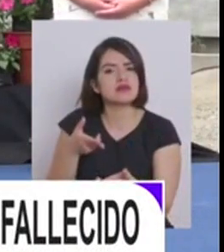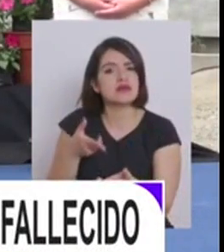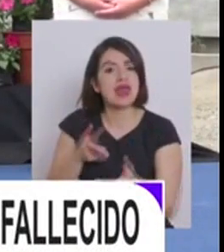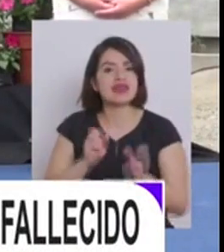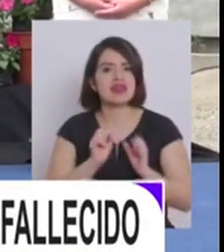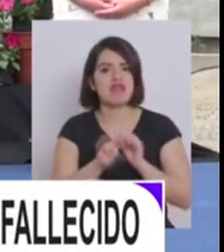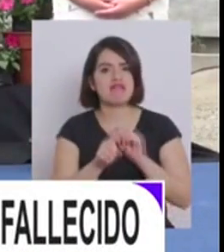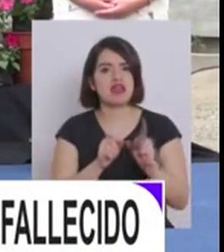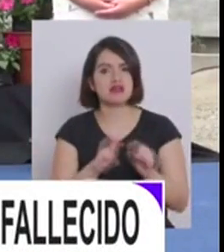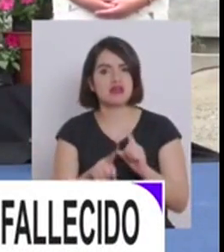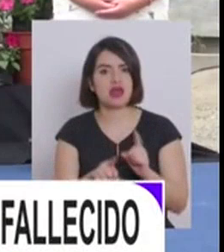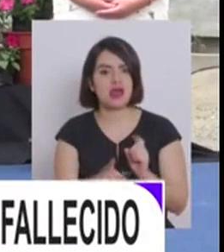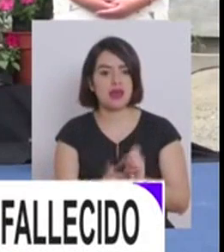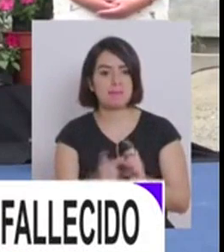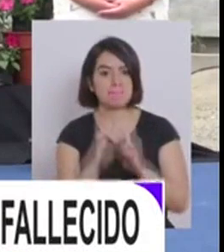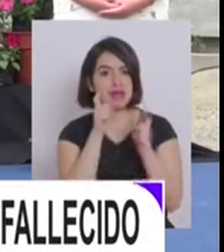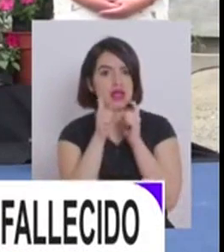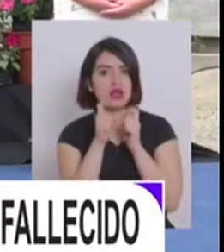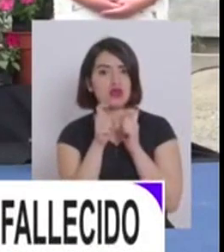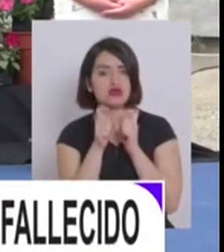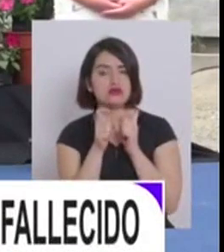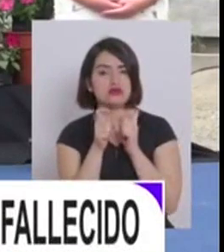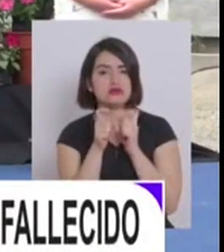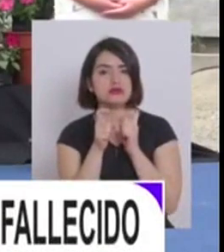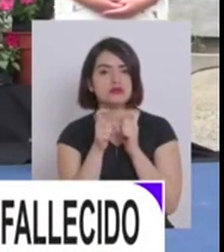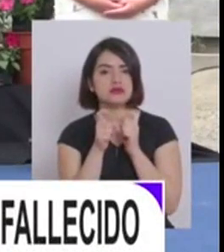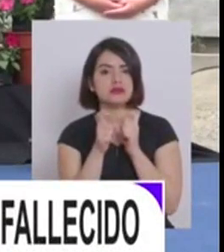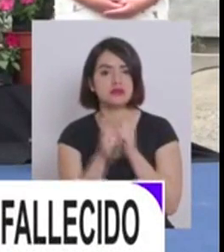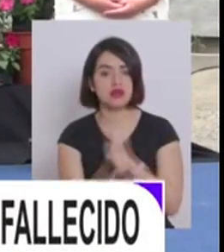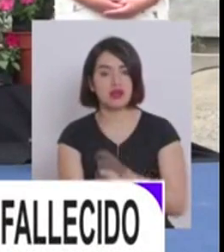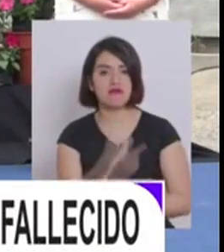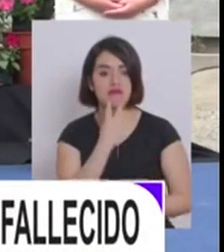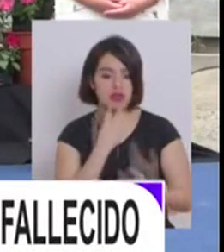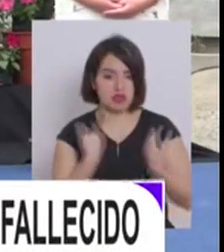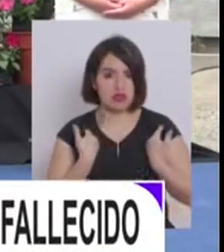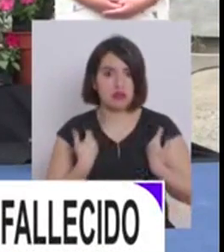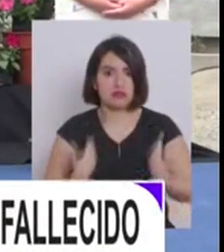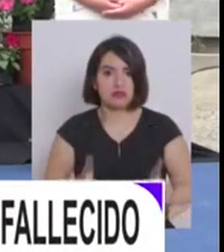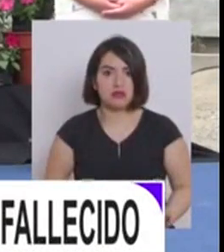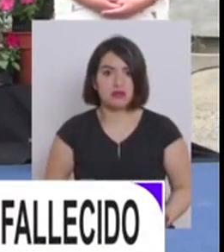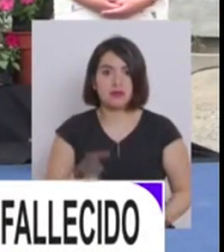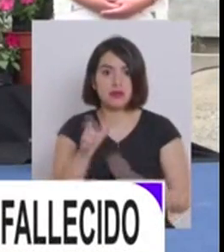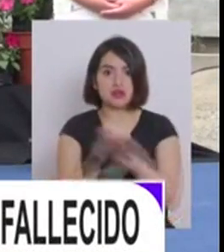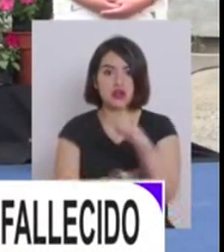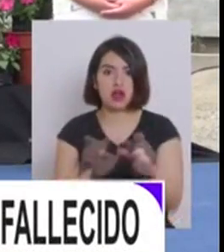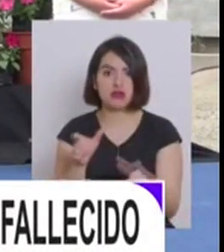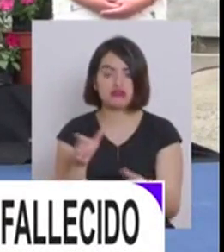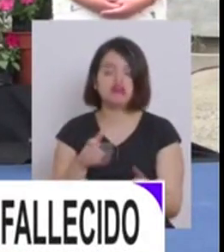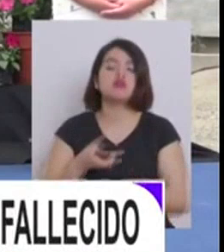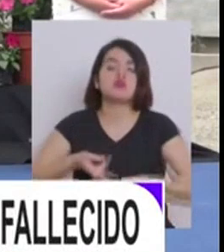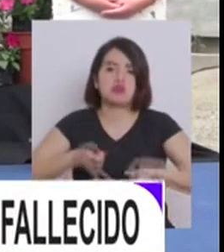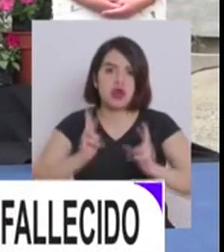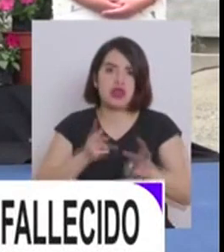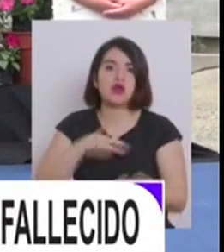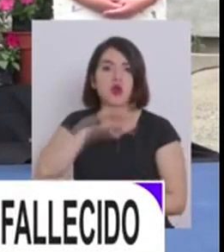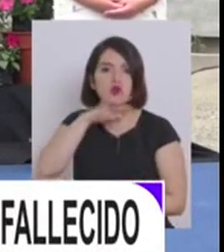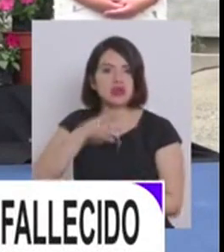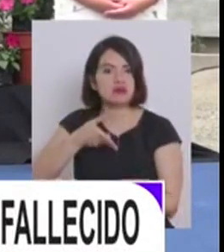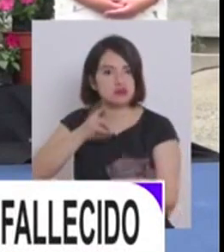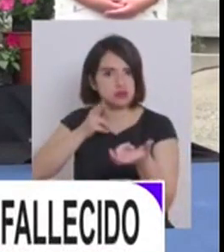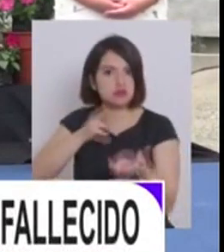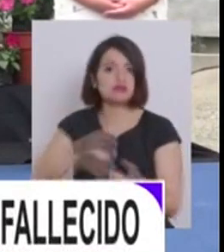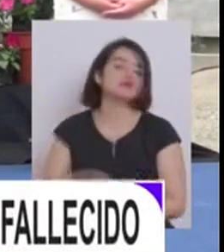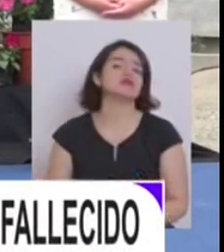legítima defensa, cuando está en peligro y en riesgo la integridad física o la vida de las personas. Y en consecuencia, como